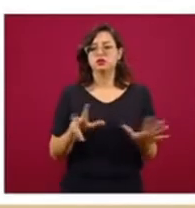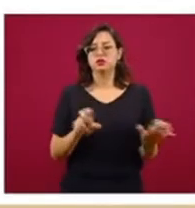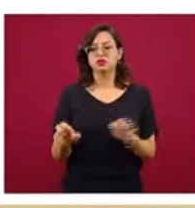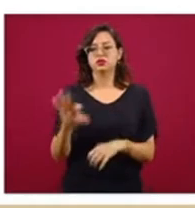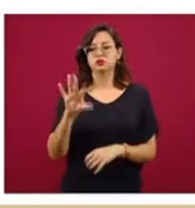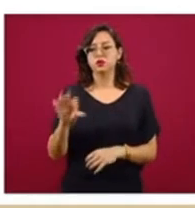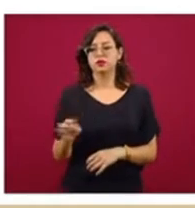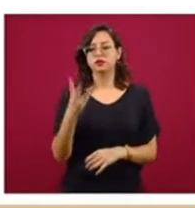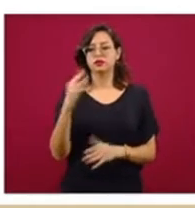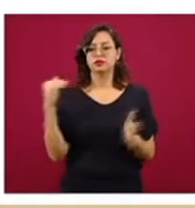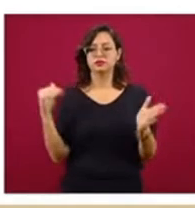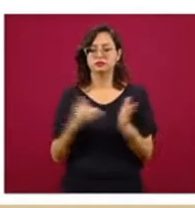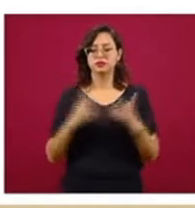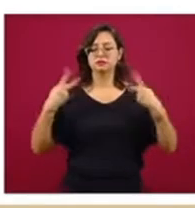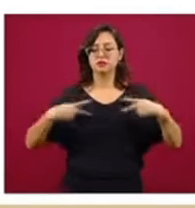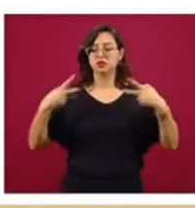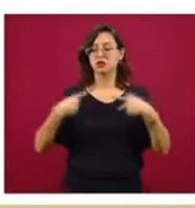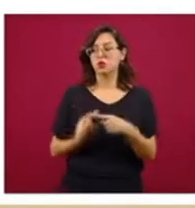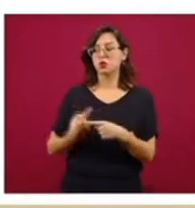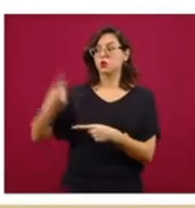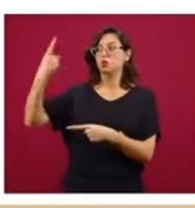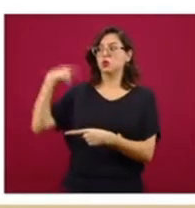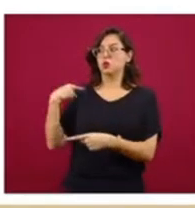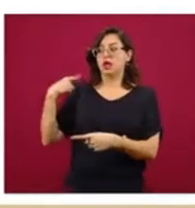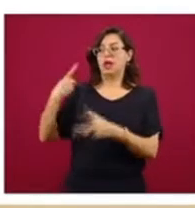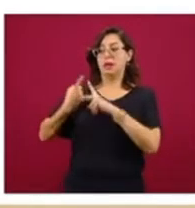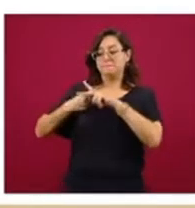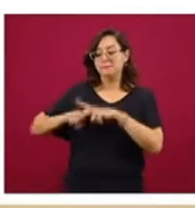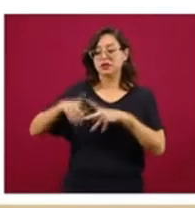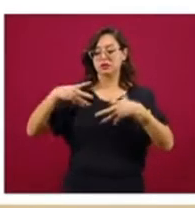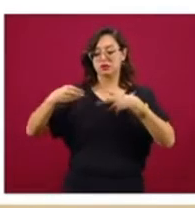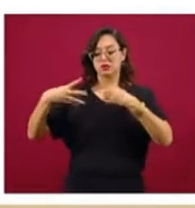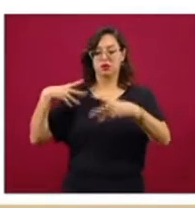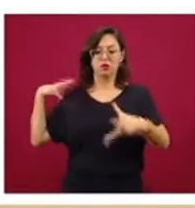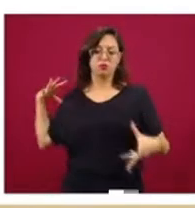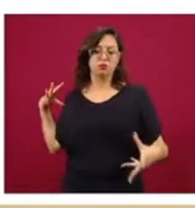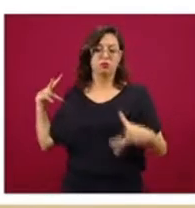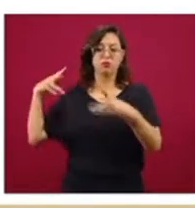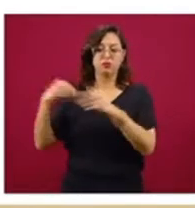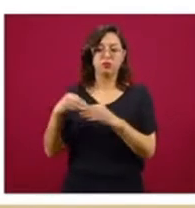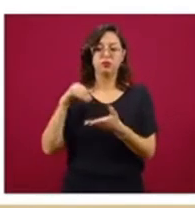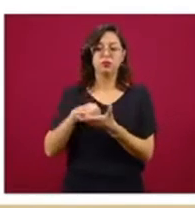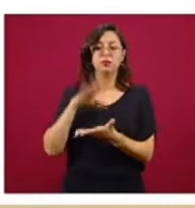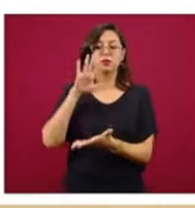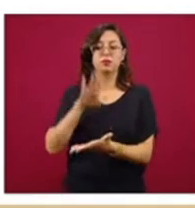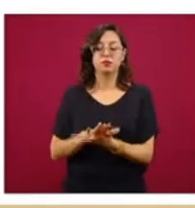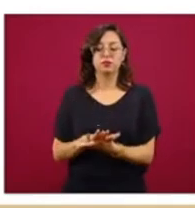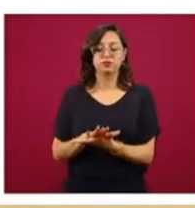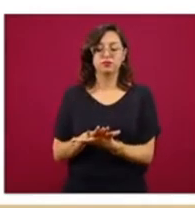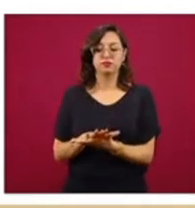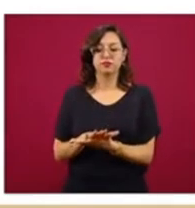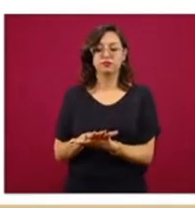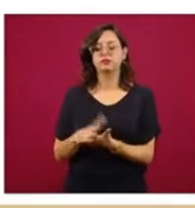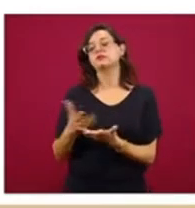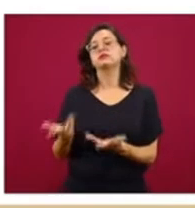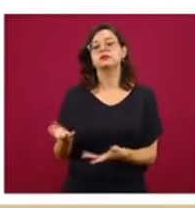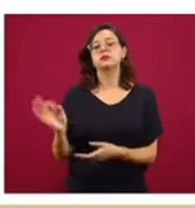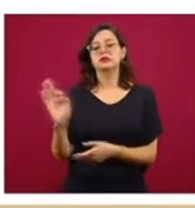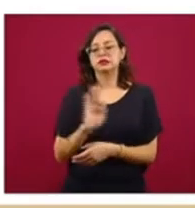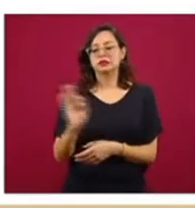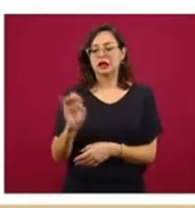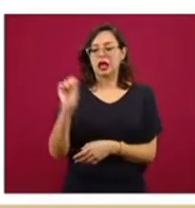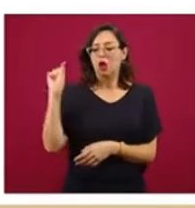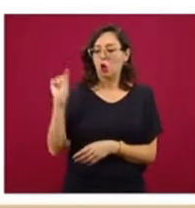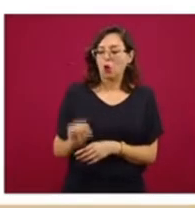9.843.000 personas desde que inició la epidemia han tenido COVID y este ha quedado registrado. Recuerden que este es el corte desfasado, es posible que en